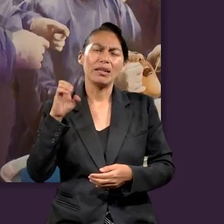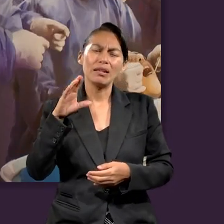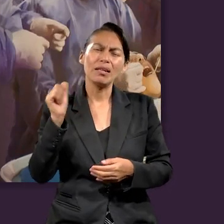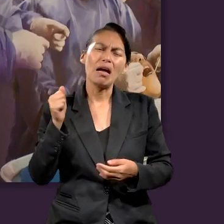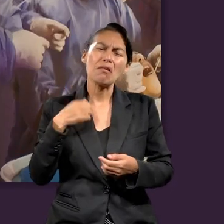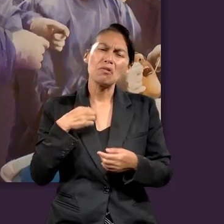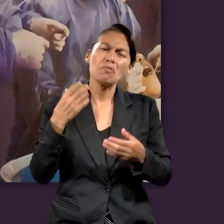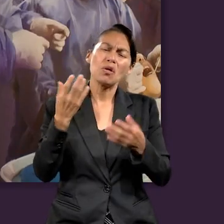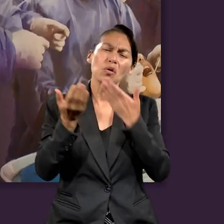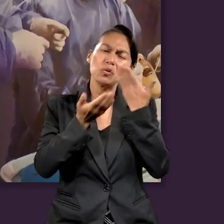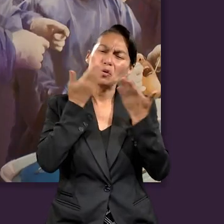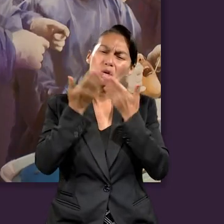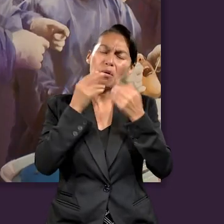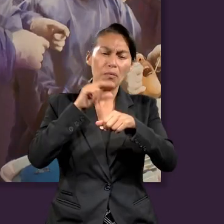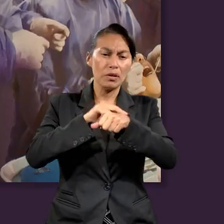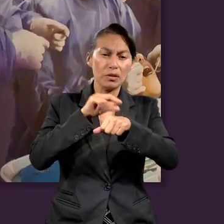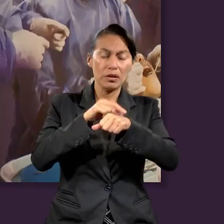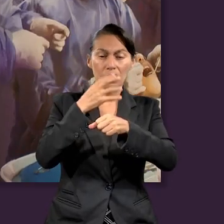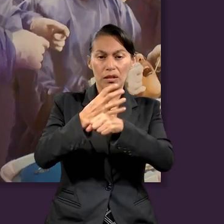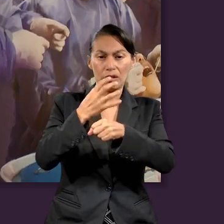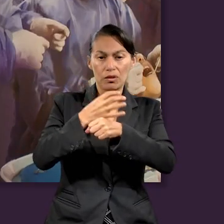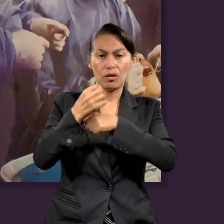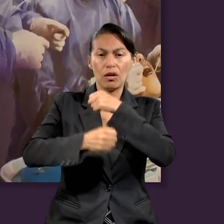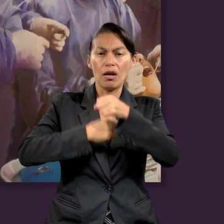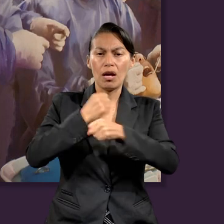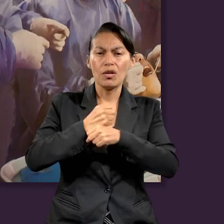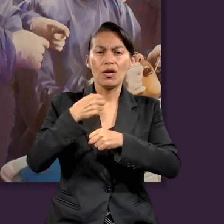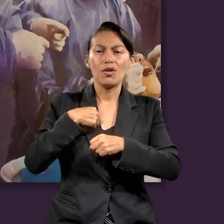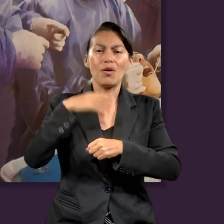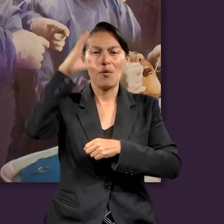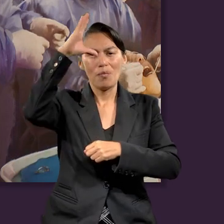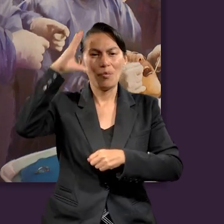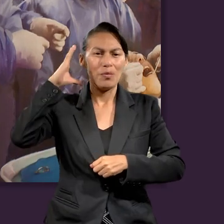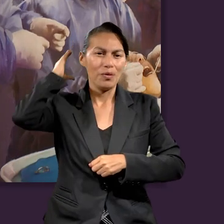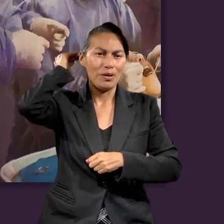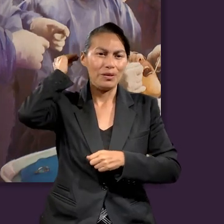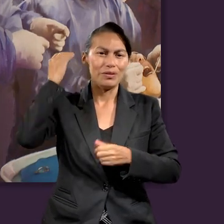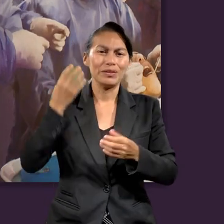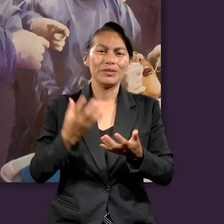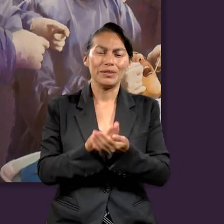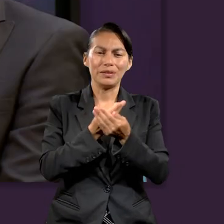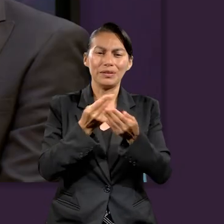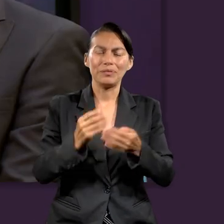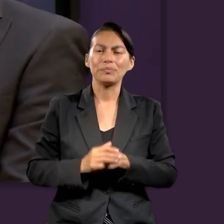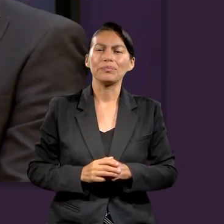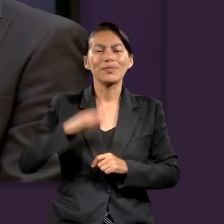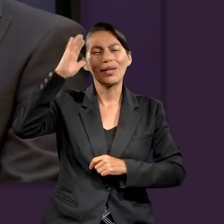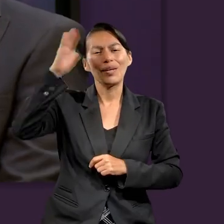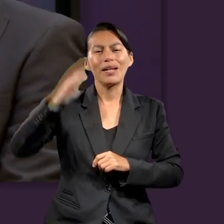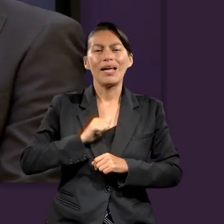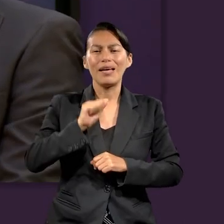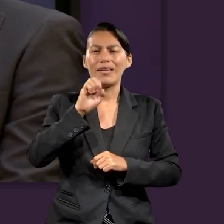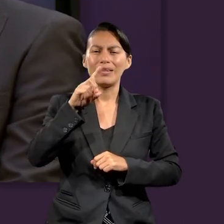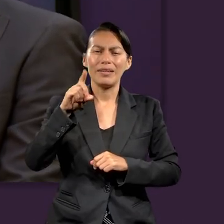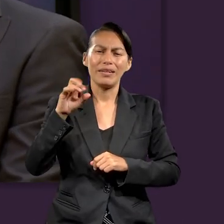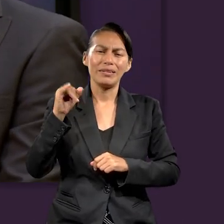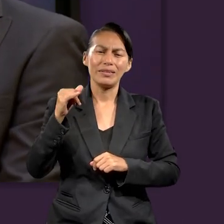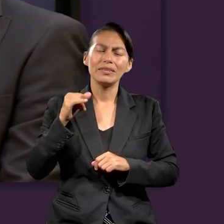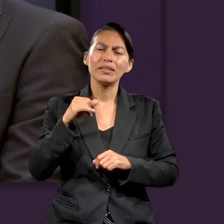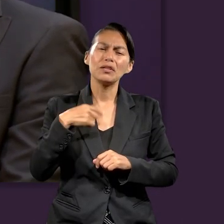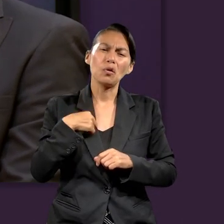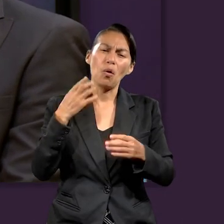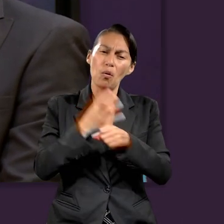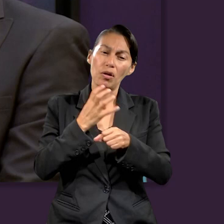Gómez Gramajo, soy estudiante de quinto año de Medicina y vengo del estado de Morelos. Hola, soy Andrés